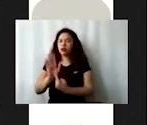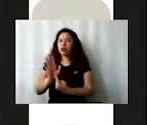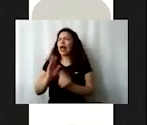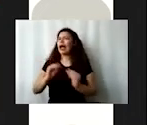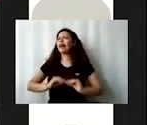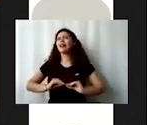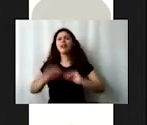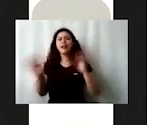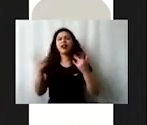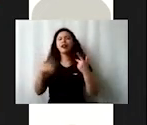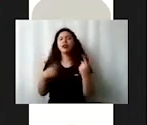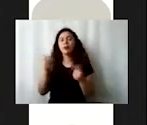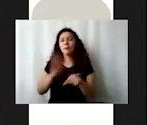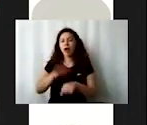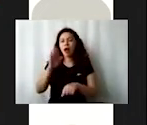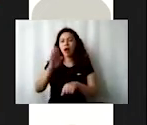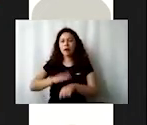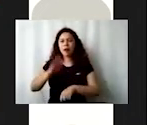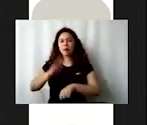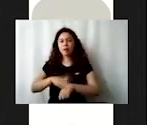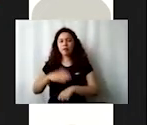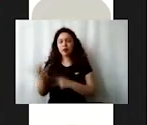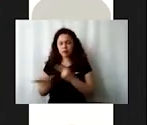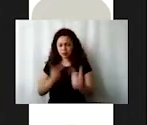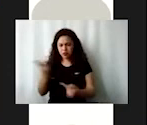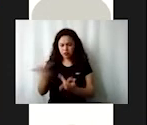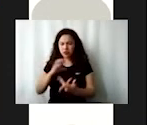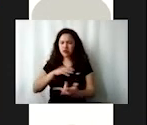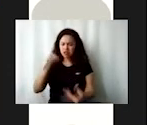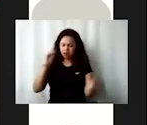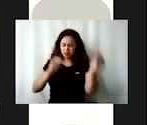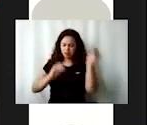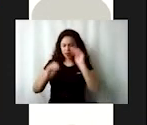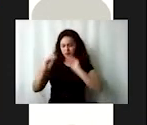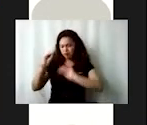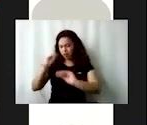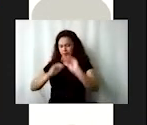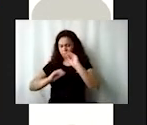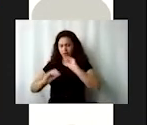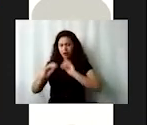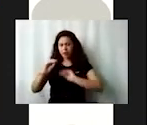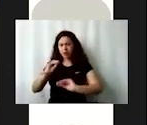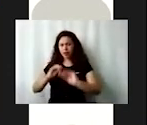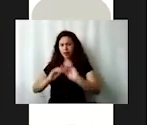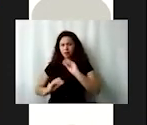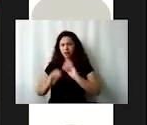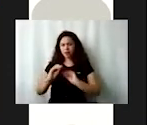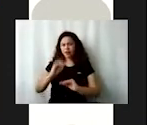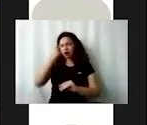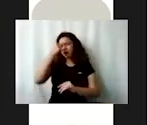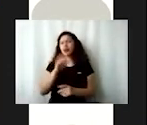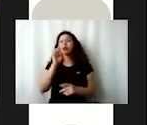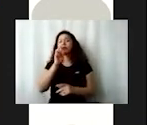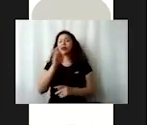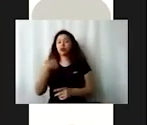te pueden ir surgiendo muchísimas preguntas para mejorar lo que tú haces, para mejorar